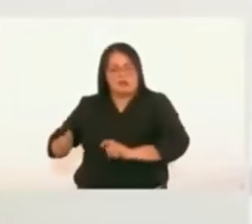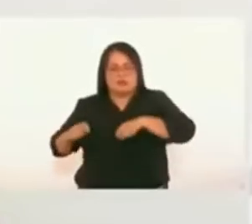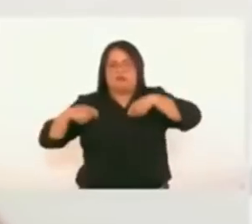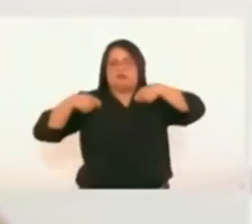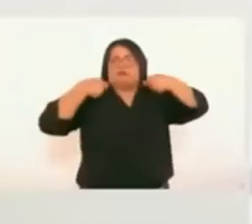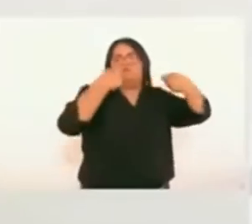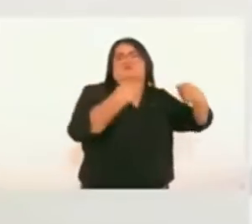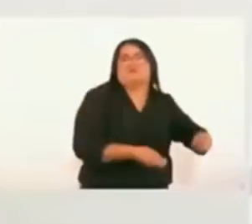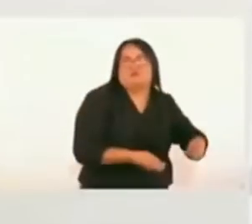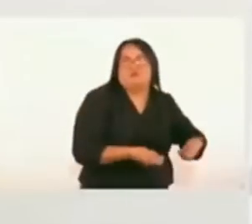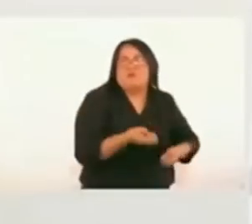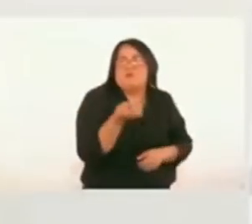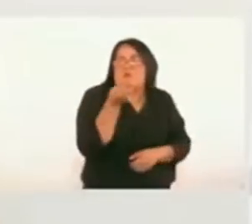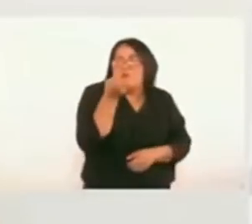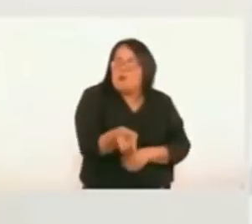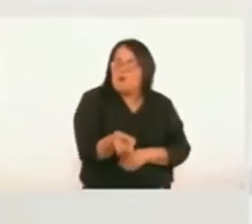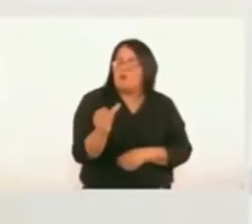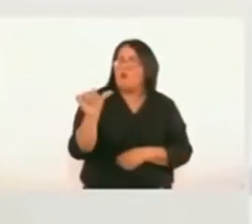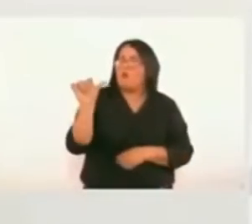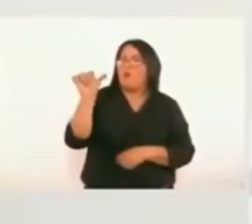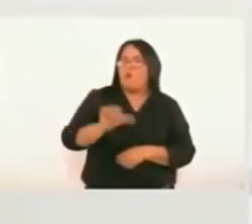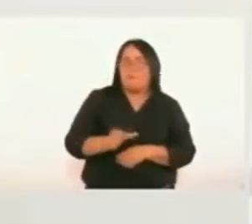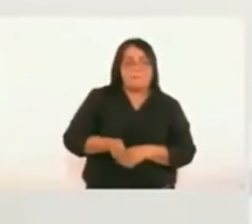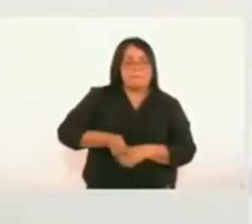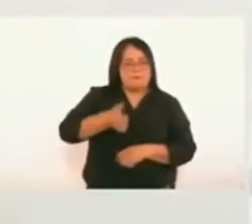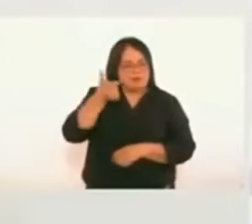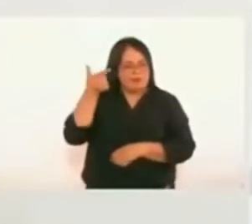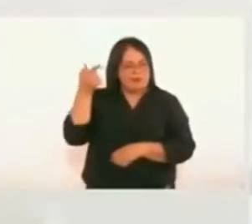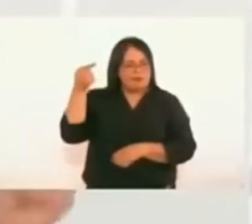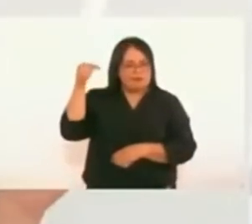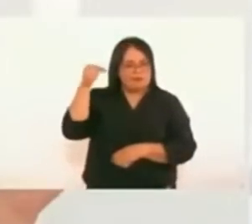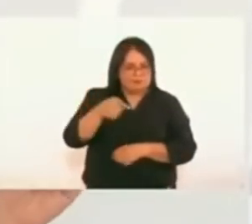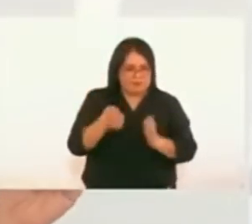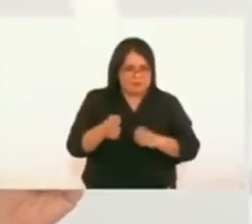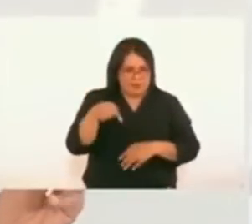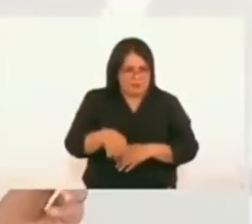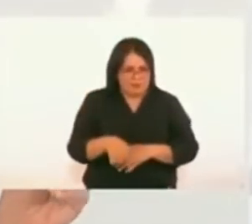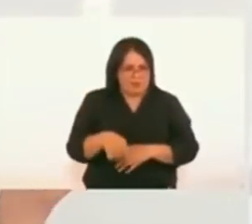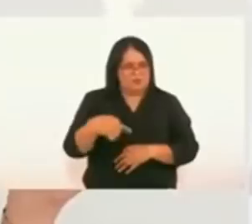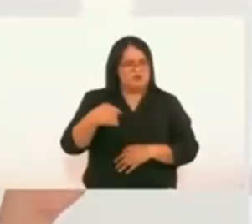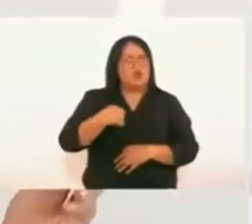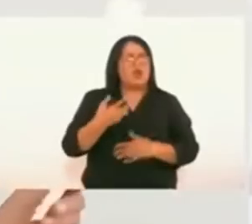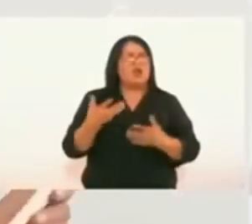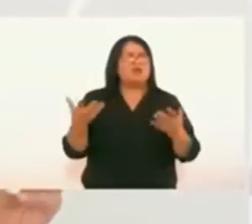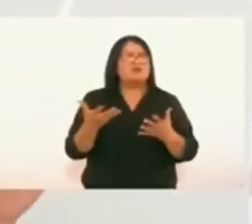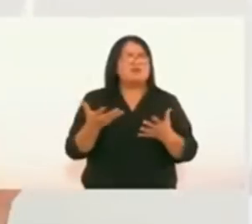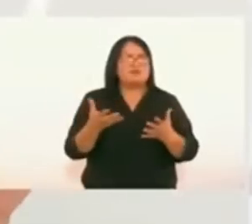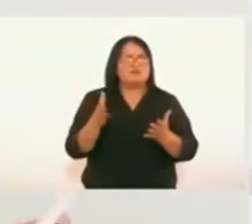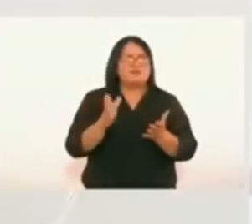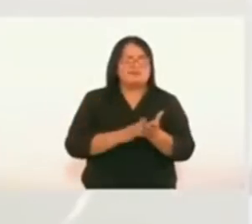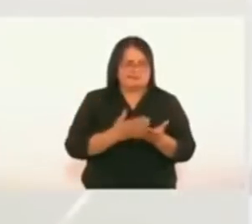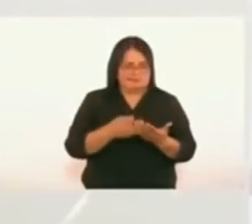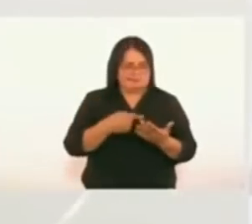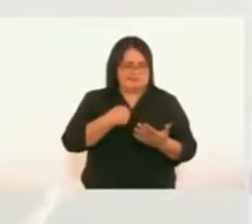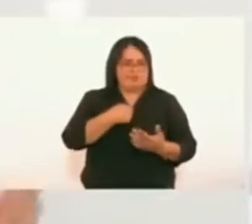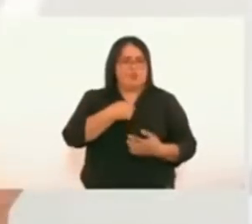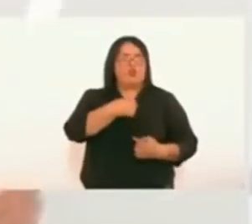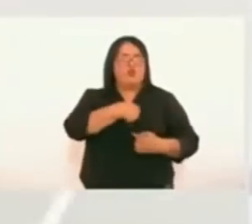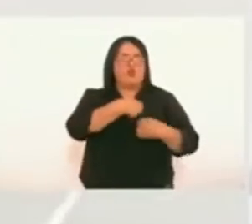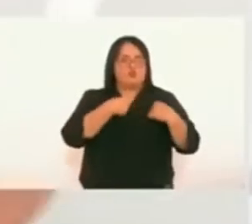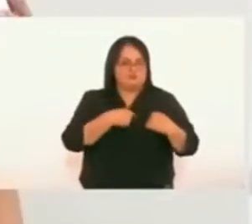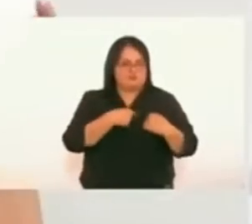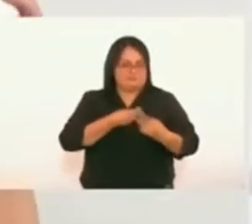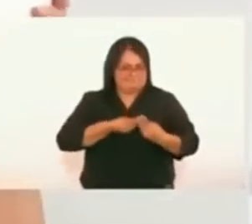que vengo con ustedes, vengo con algo en nuestra mano y en nuestro corazón.